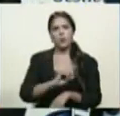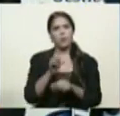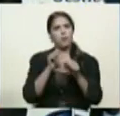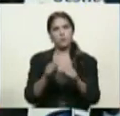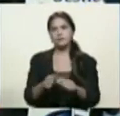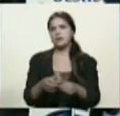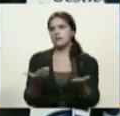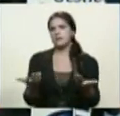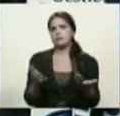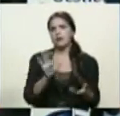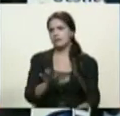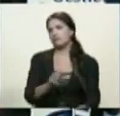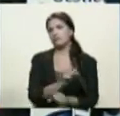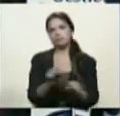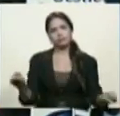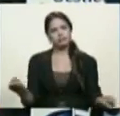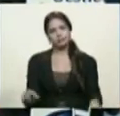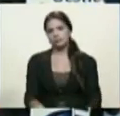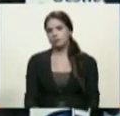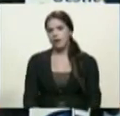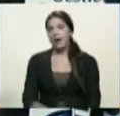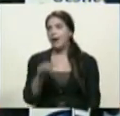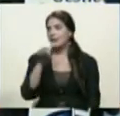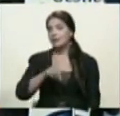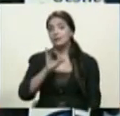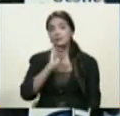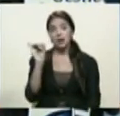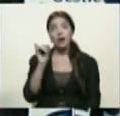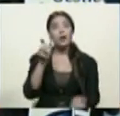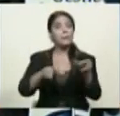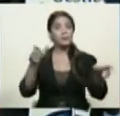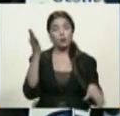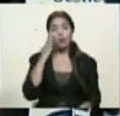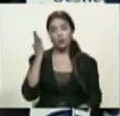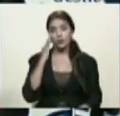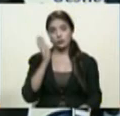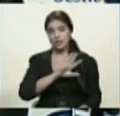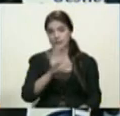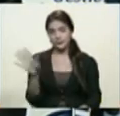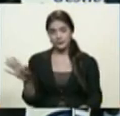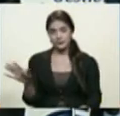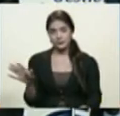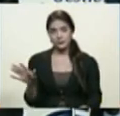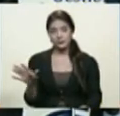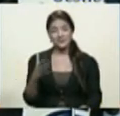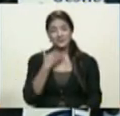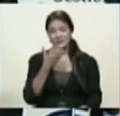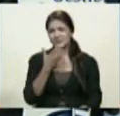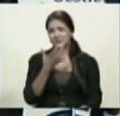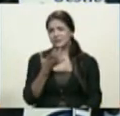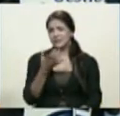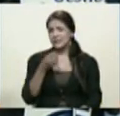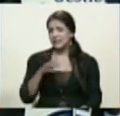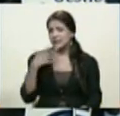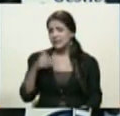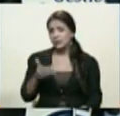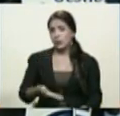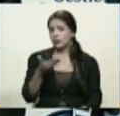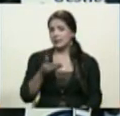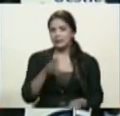esto que aquí ya es del conocimiento de la opinión pública que los casos más sensibles que implica